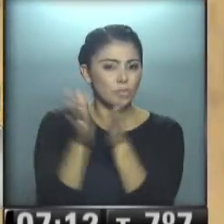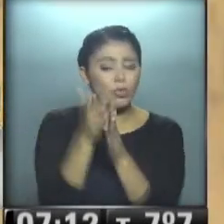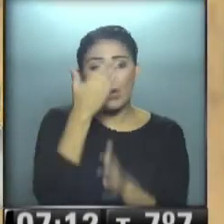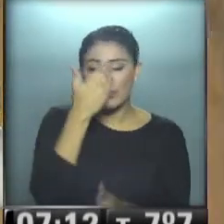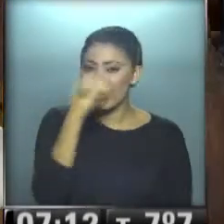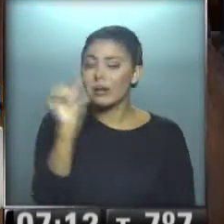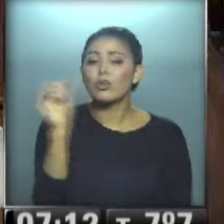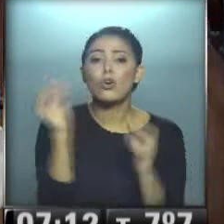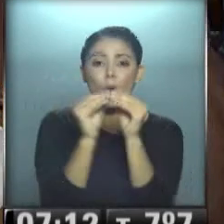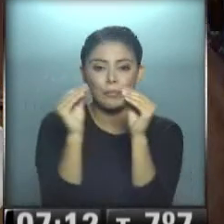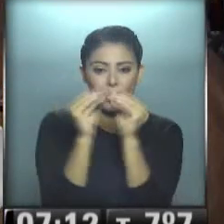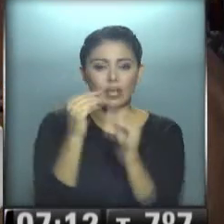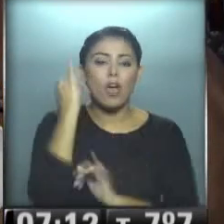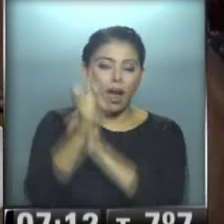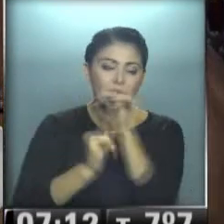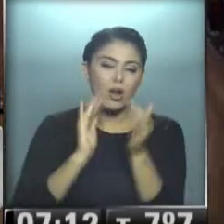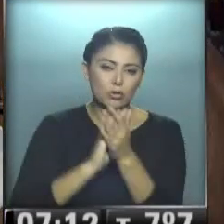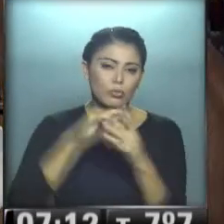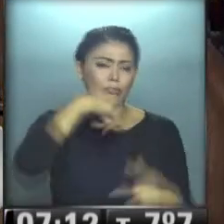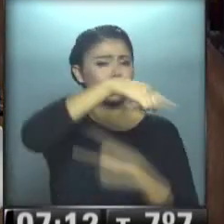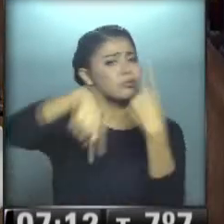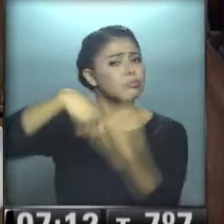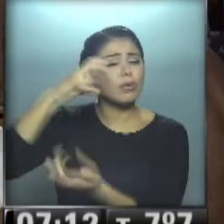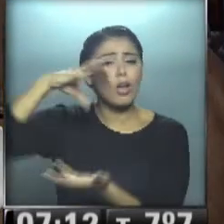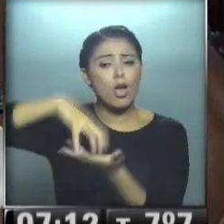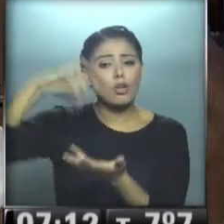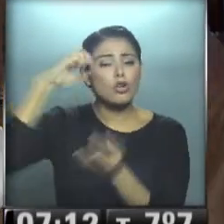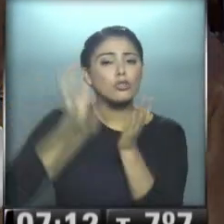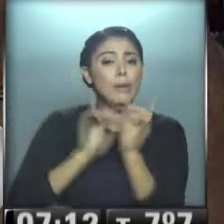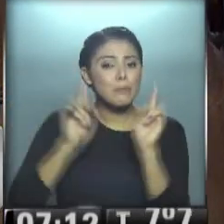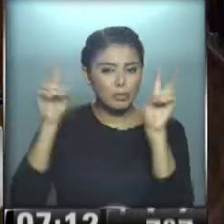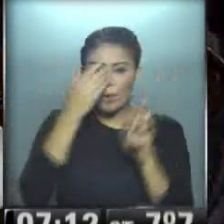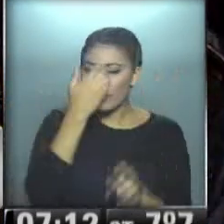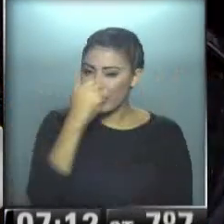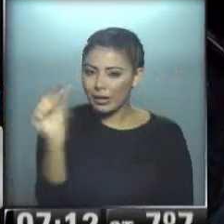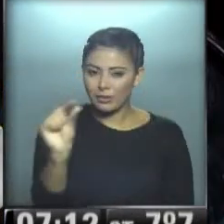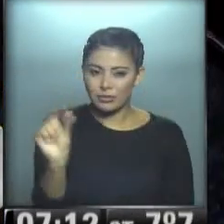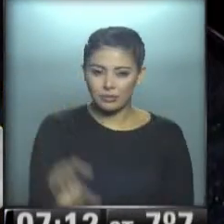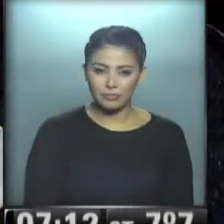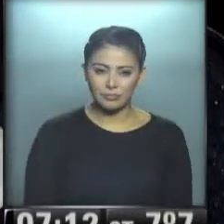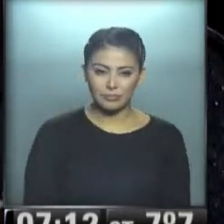Fernando Fraquel se va a referir a las repercusiones que hubo en el Congreso sobre este tema, en minutos nada más.